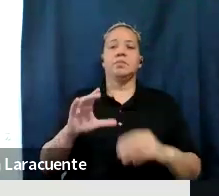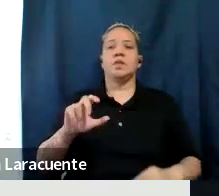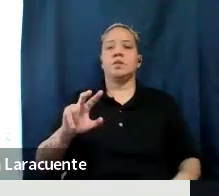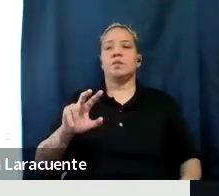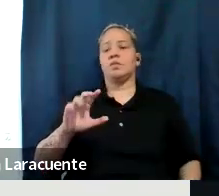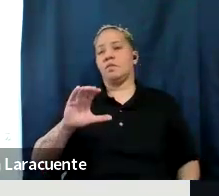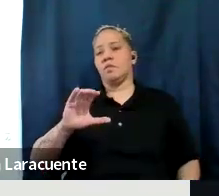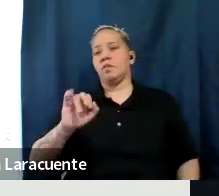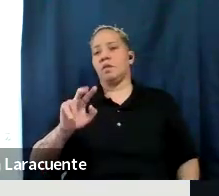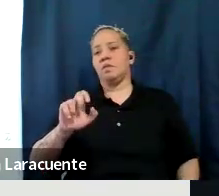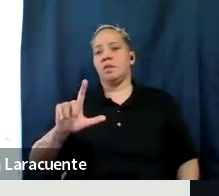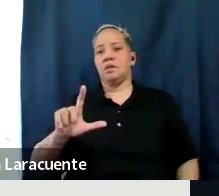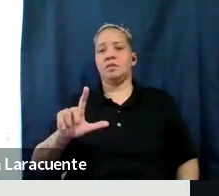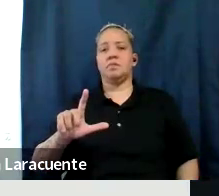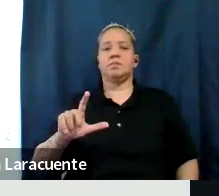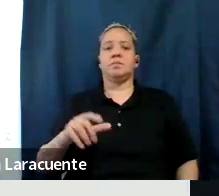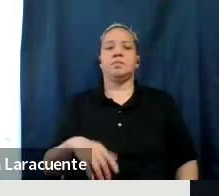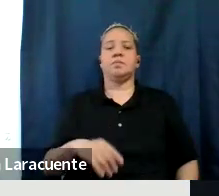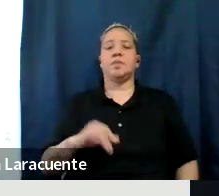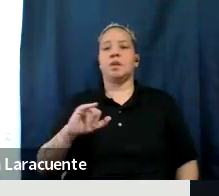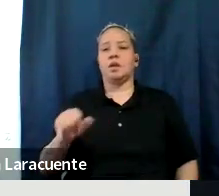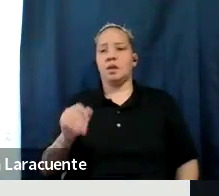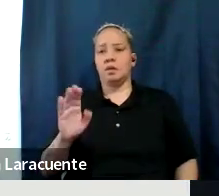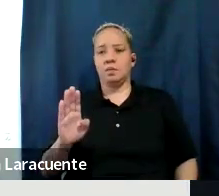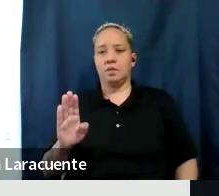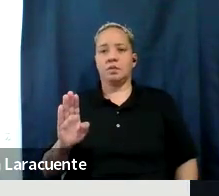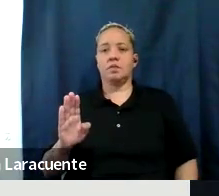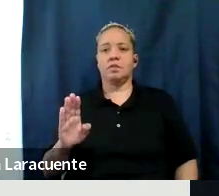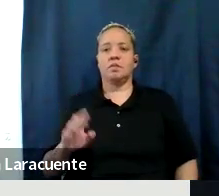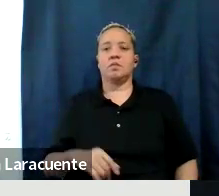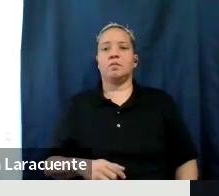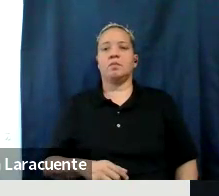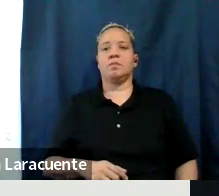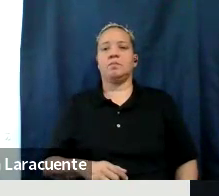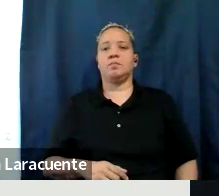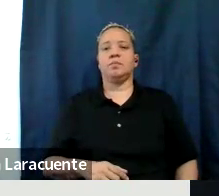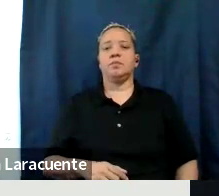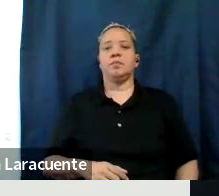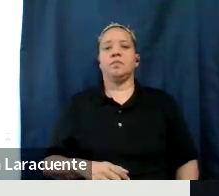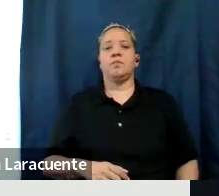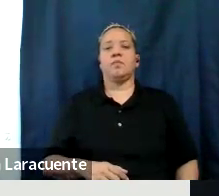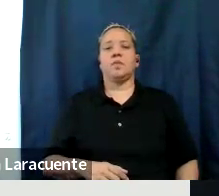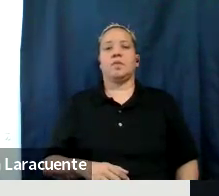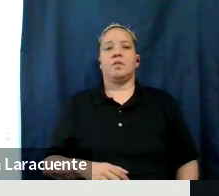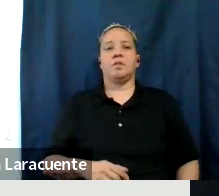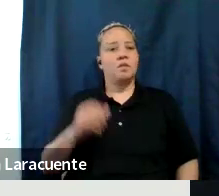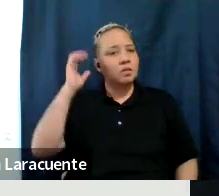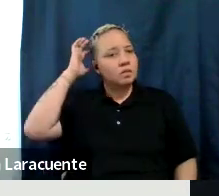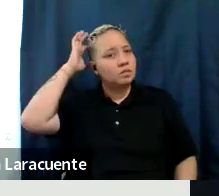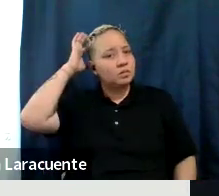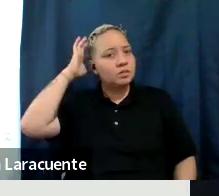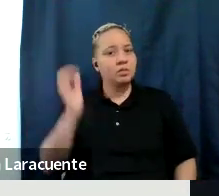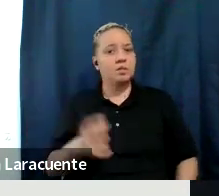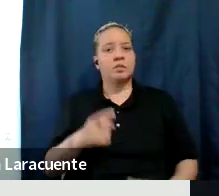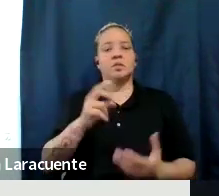Benítez, lo tienen aquí ahora en pantalla, Benítez es uno de los firmantes de la Declaración